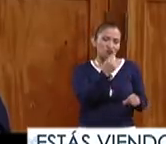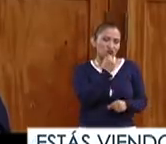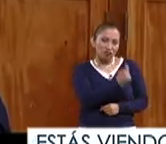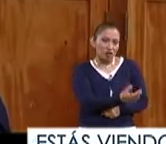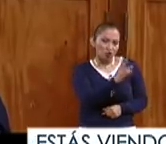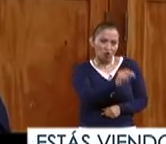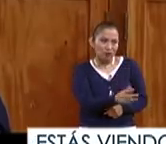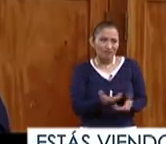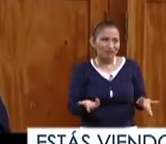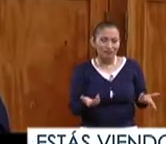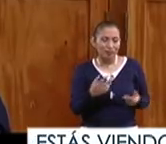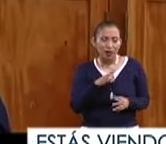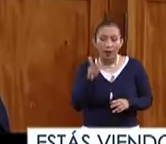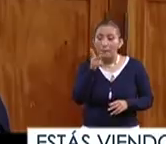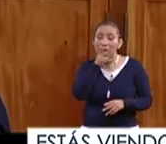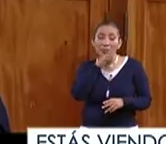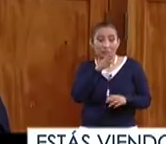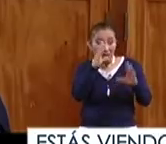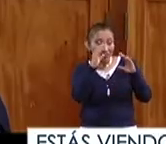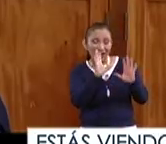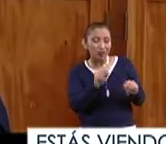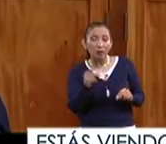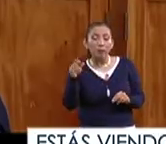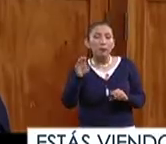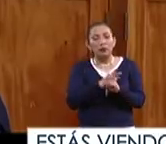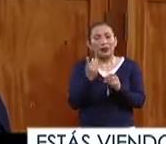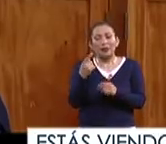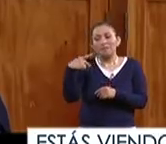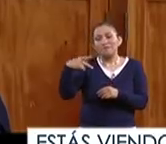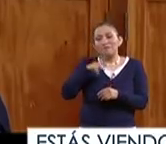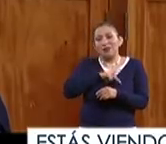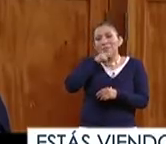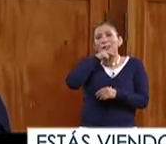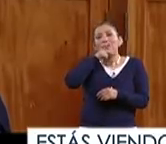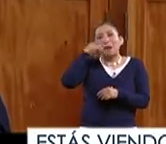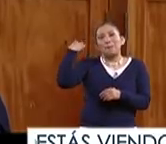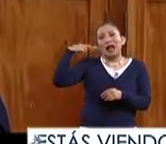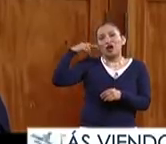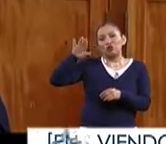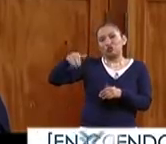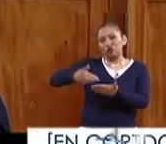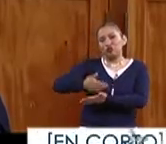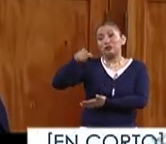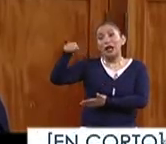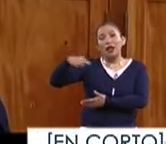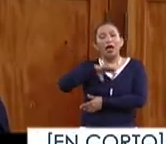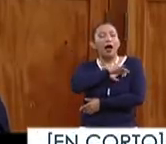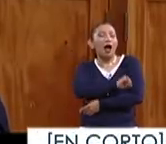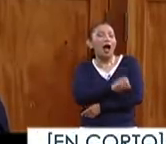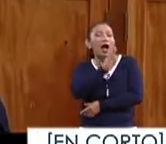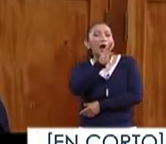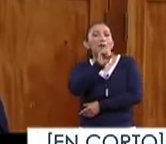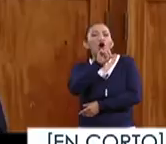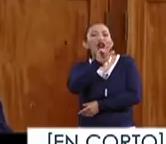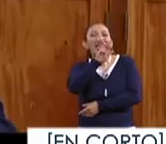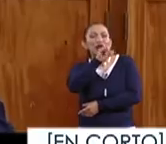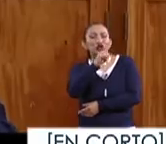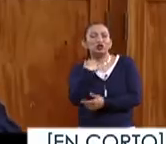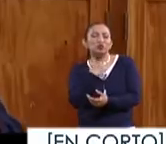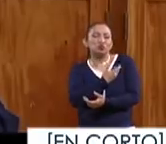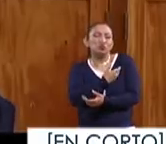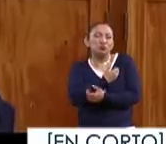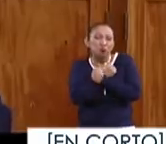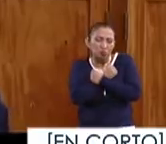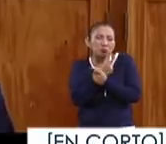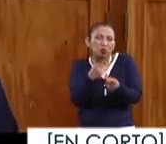no fue con mis padres, porque mi padre era veracruzano y él era amante de los boleros y esa música